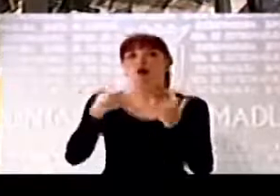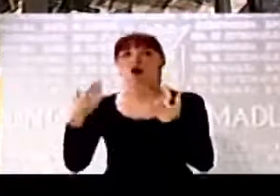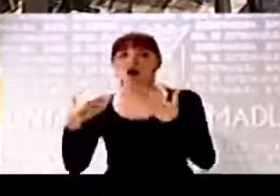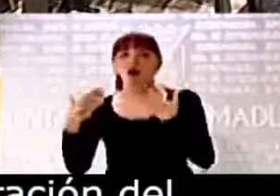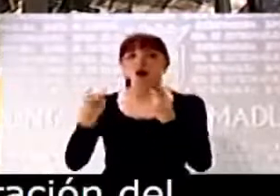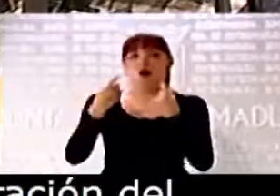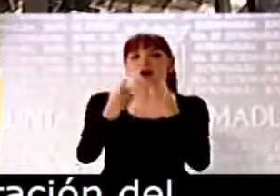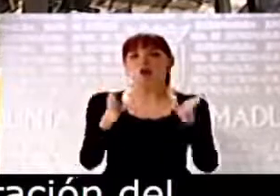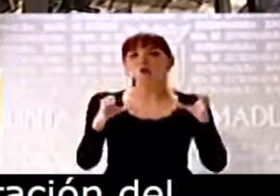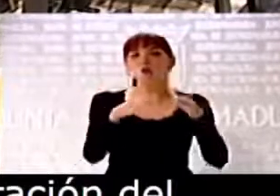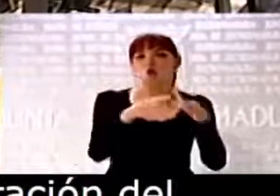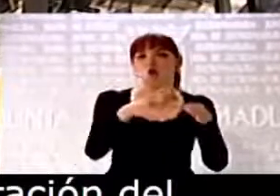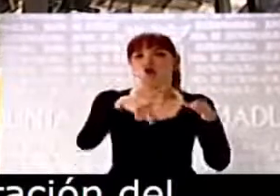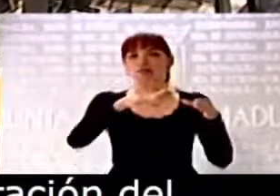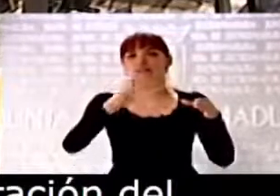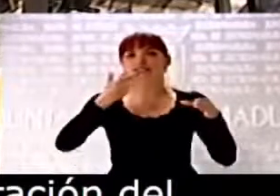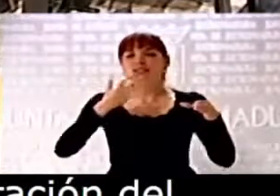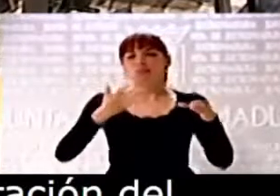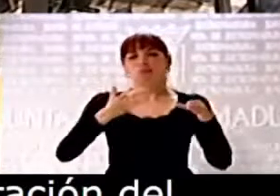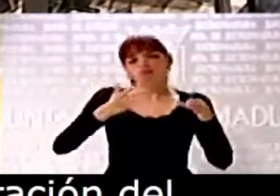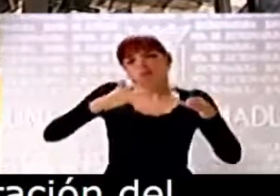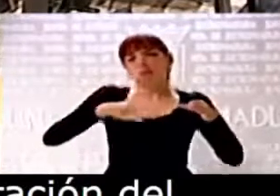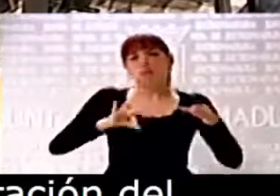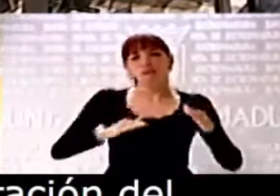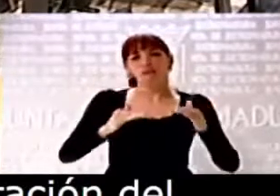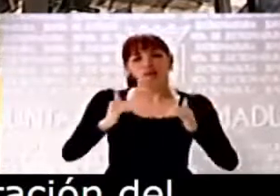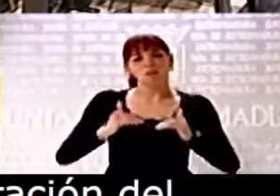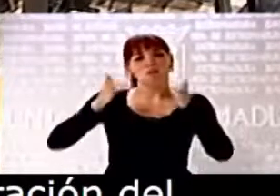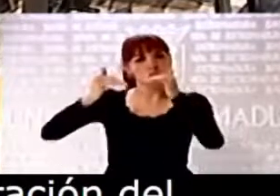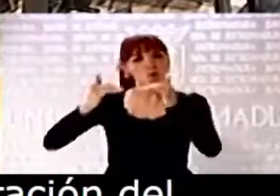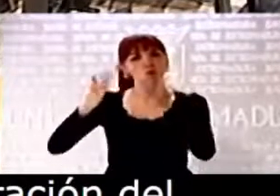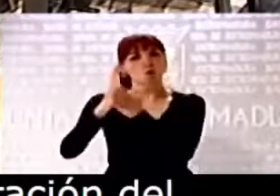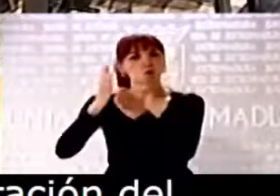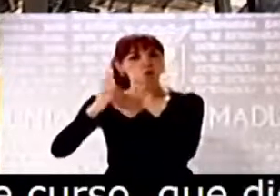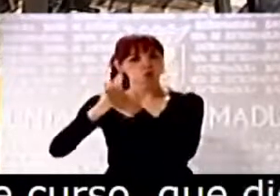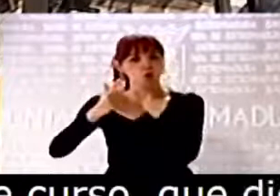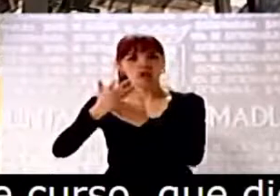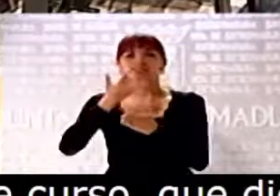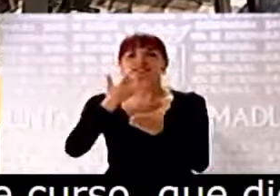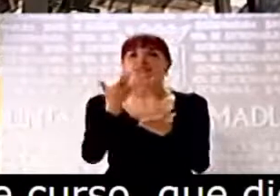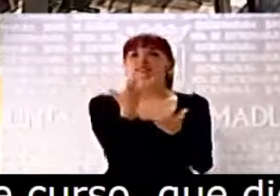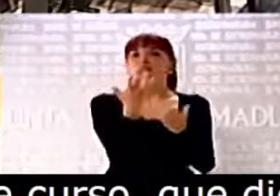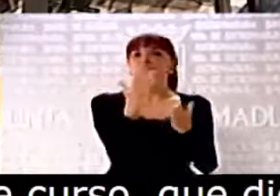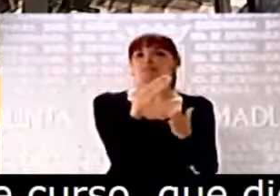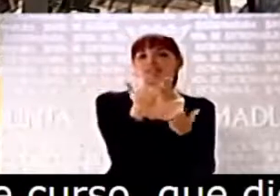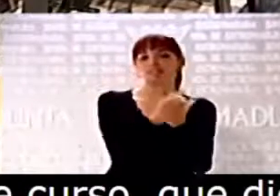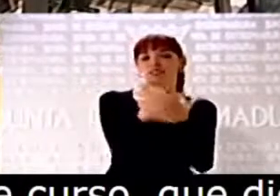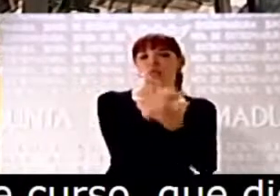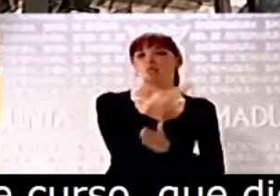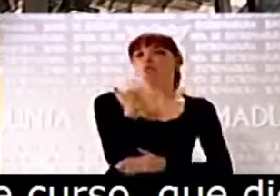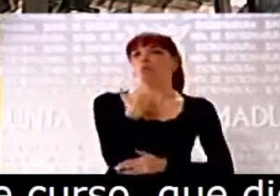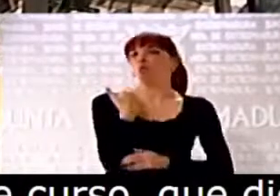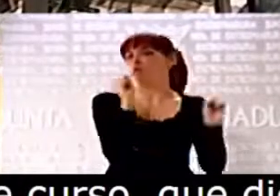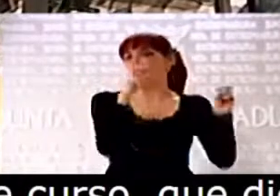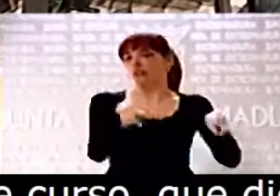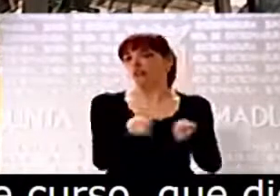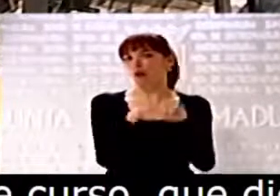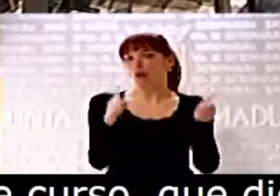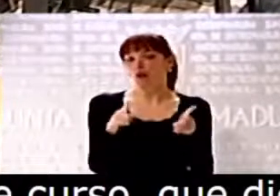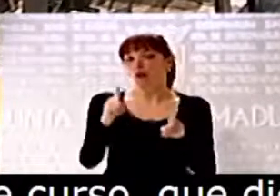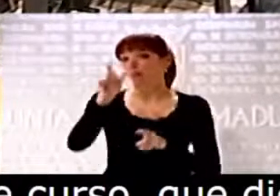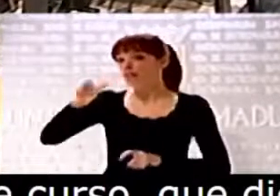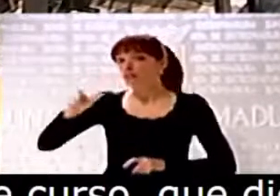podrán hacerle ABAU sin tener superadas todas las asignaturas. Desde el Partido Popular han dicho que eso va a condenar a los jóvenes españoles a ser estudiantes